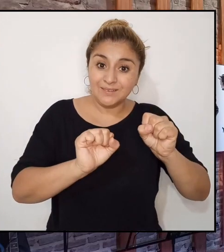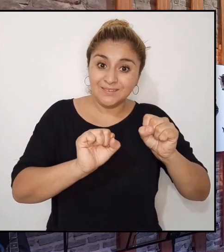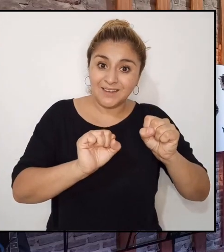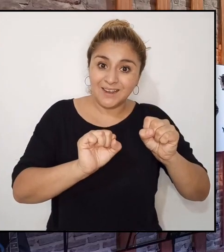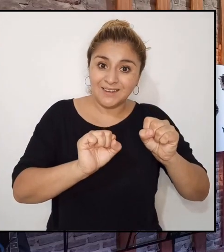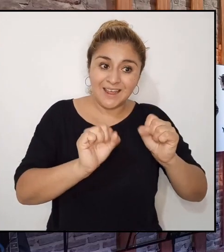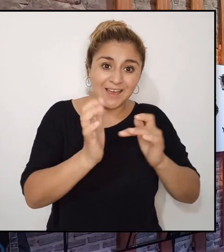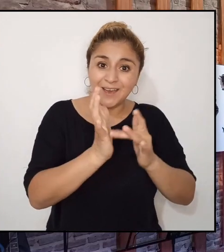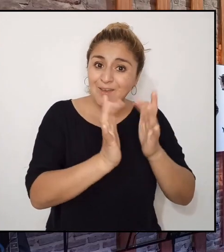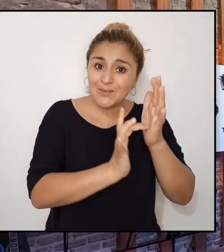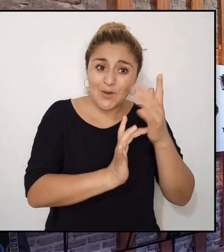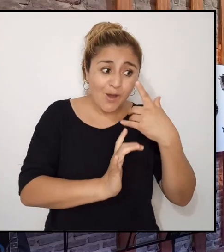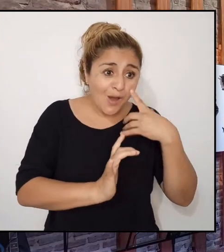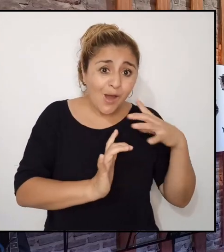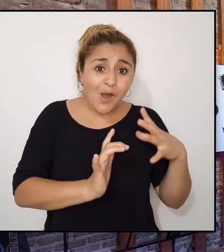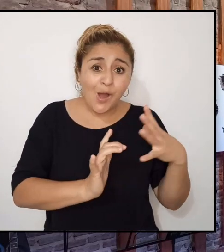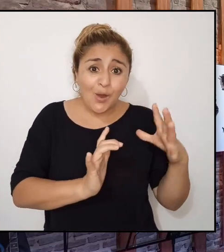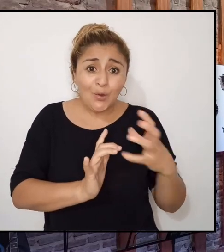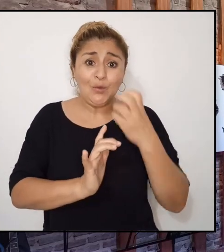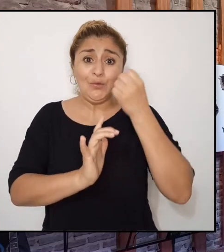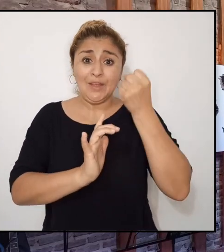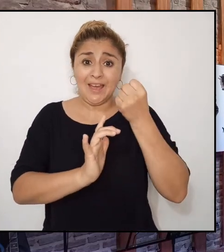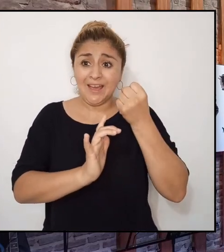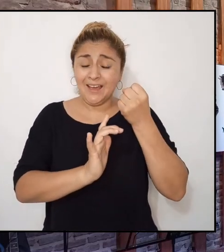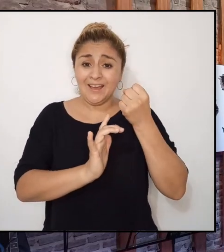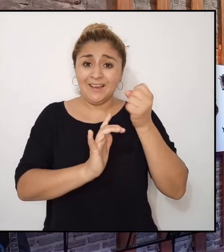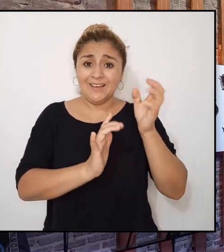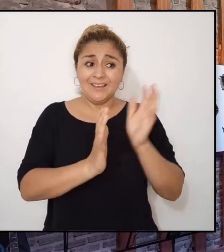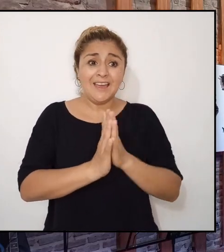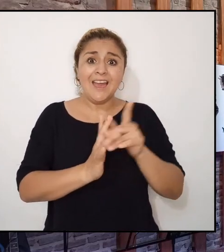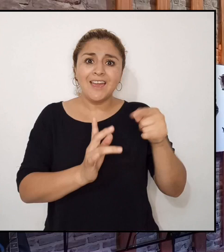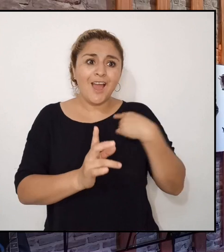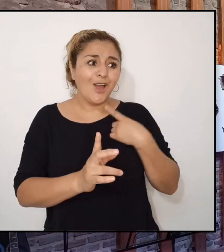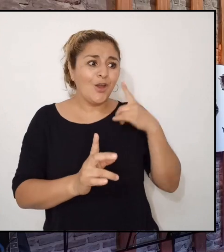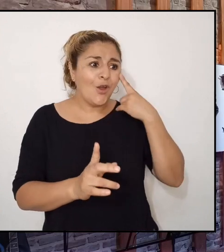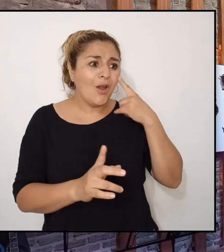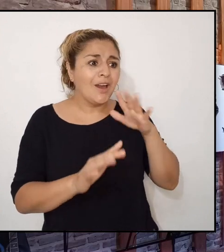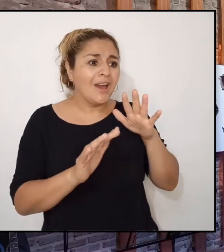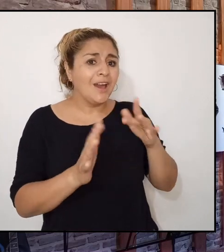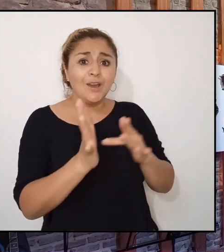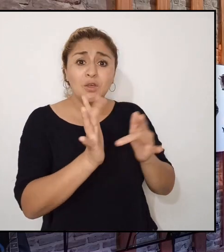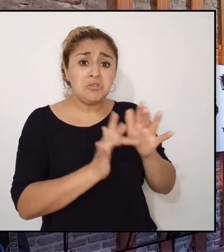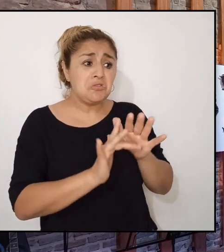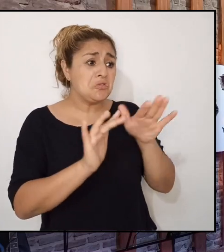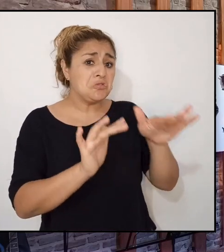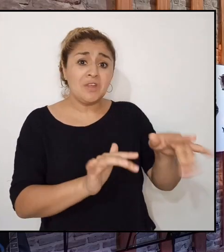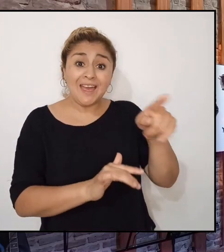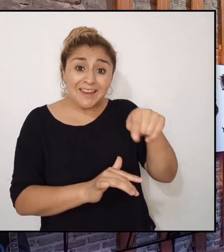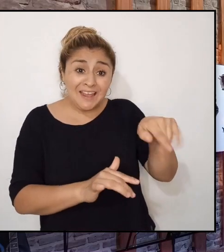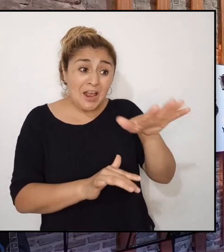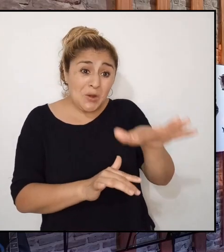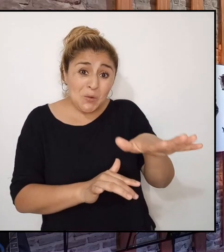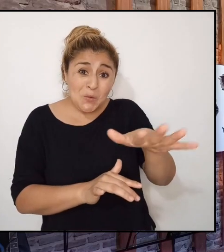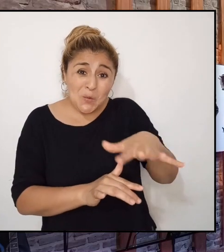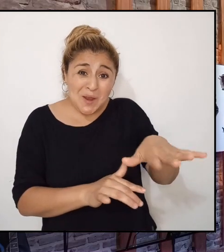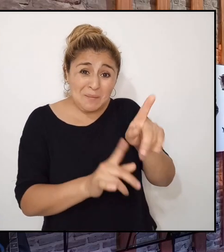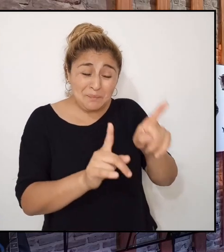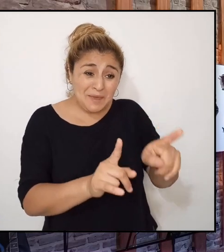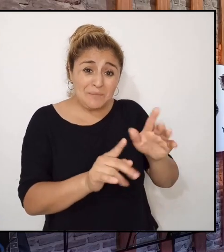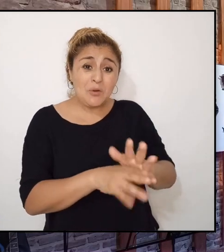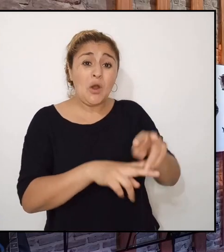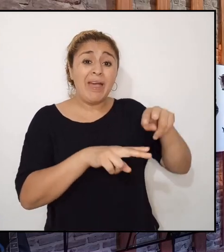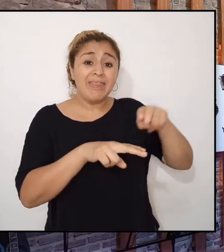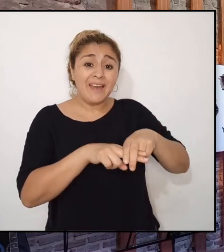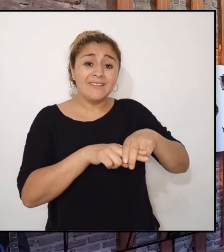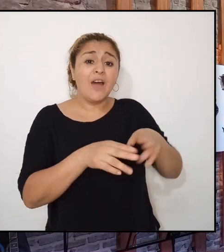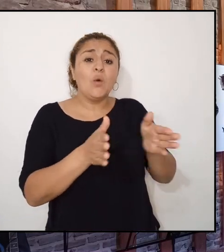le hallaron en el templo sentado en medio de los sacerdotes de la ley, oyéndoles y preguntándoles. Y todos